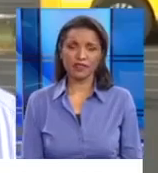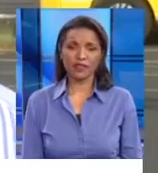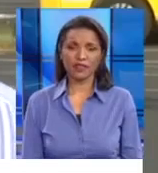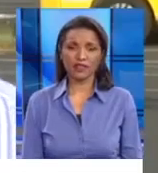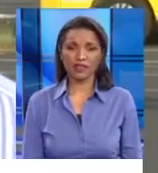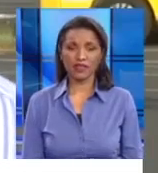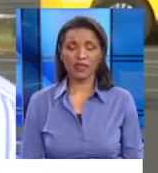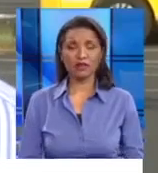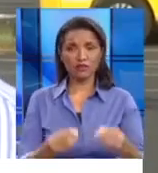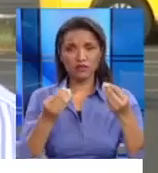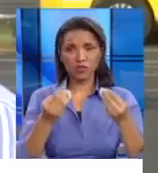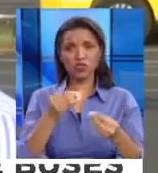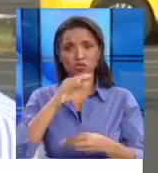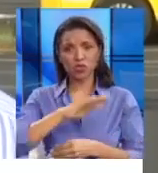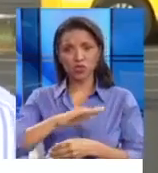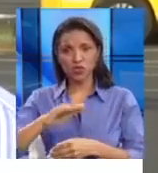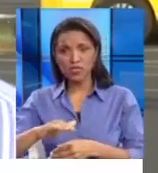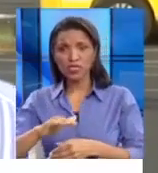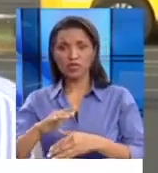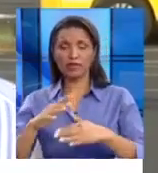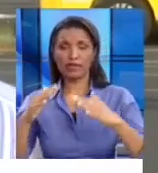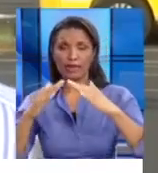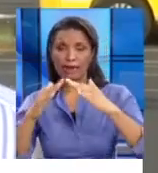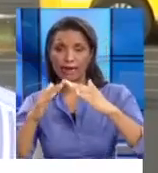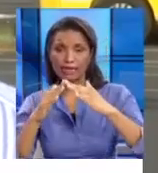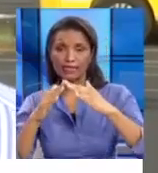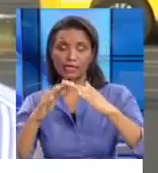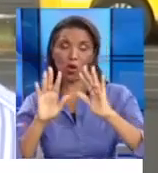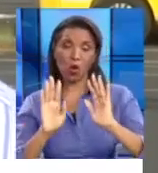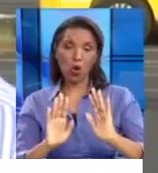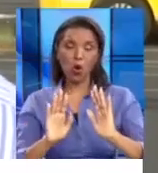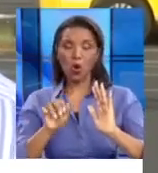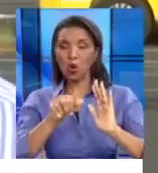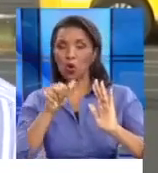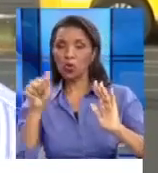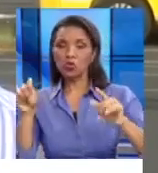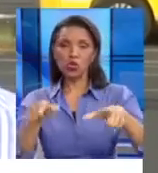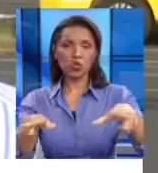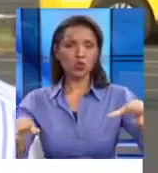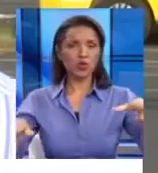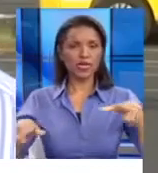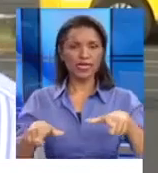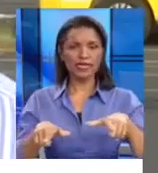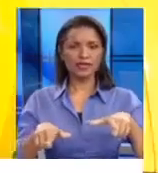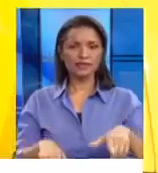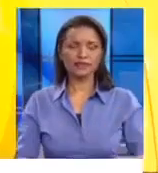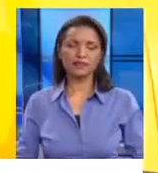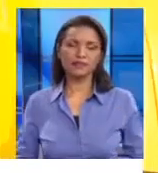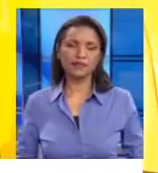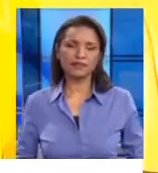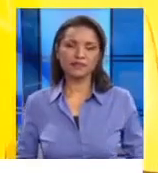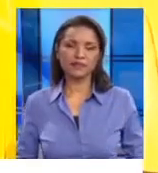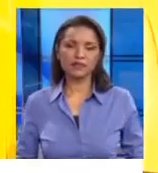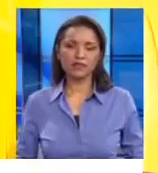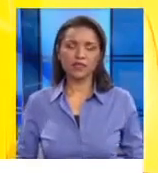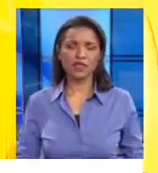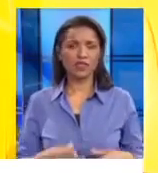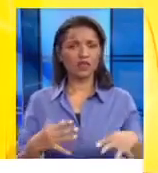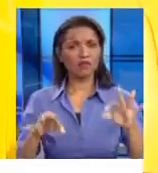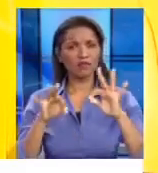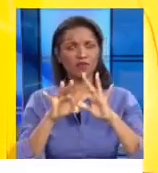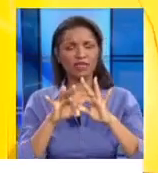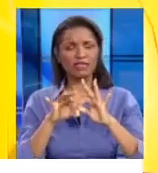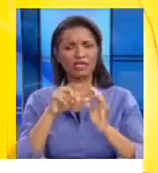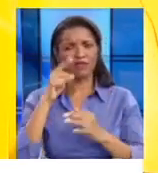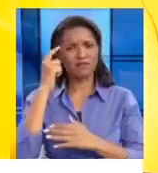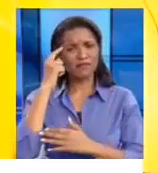de su casa, que la mayoría eran familia o venían de un apartamento, entonces era como una burbuja. Entonces querían considerar pues el tema económico, que